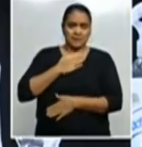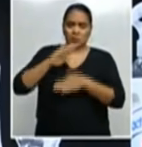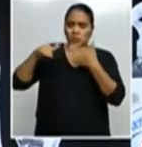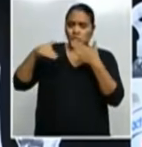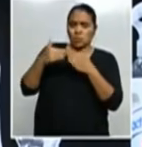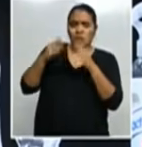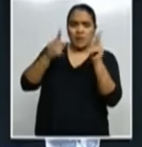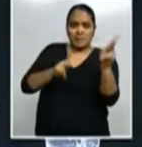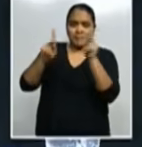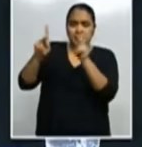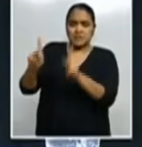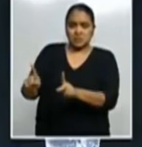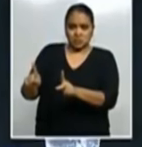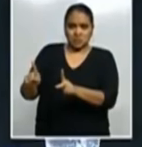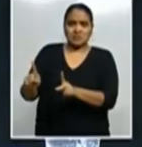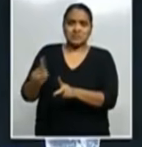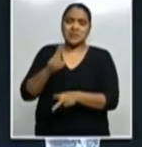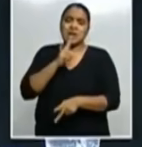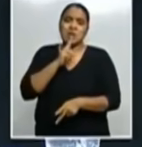individuos.